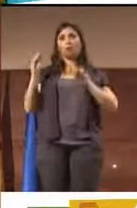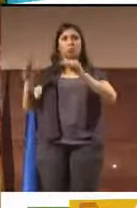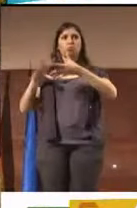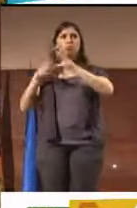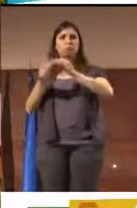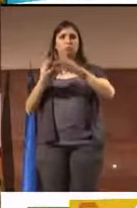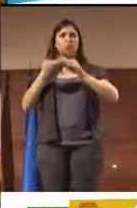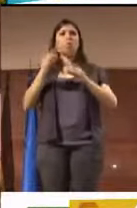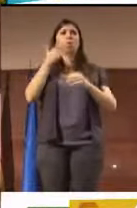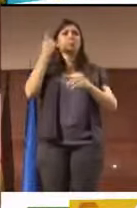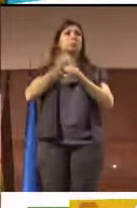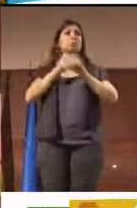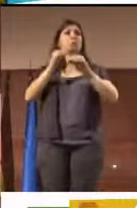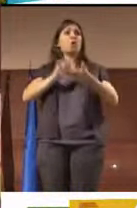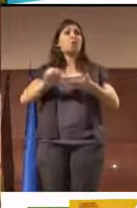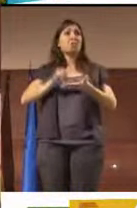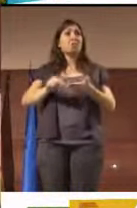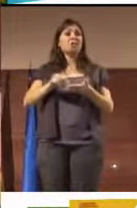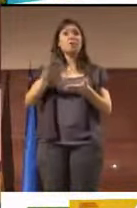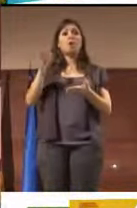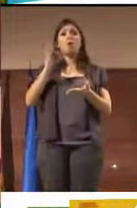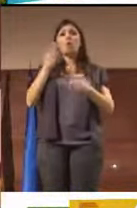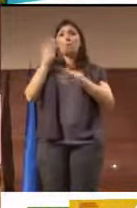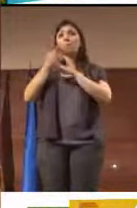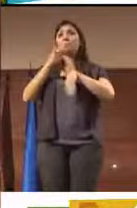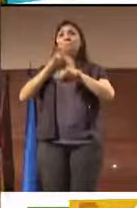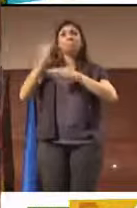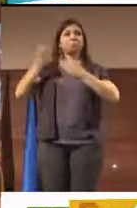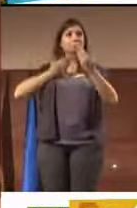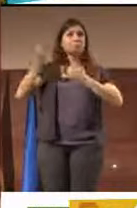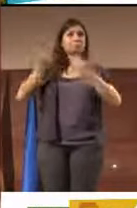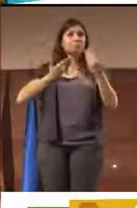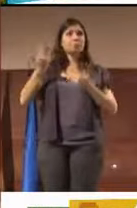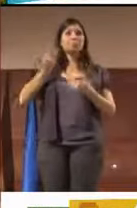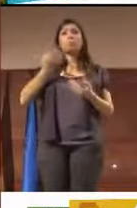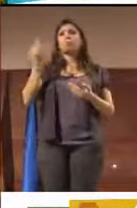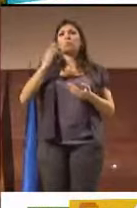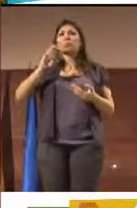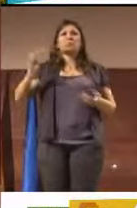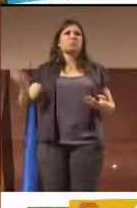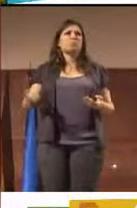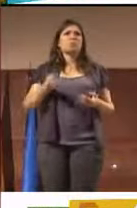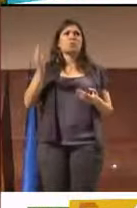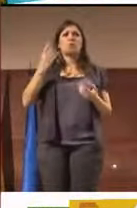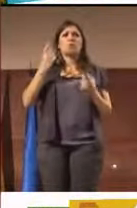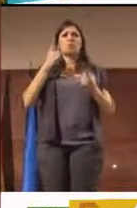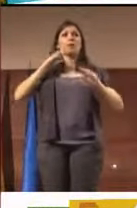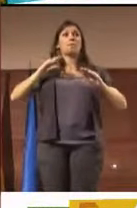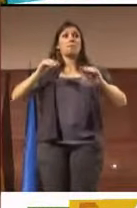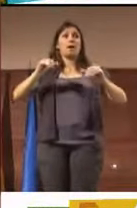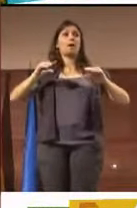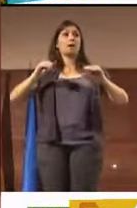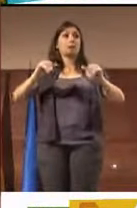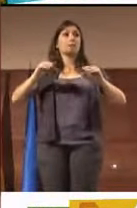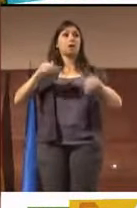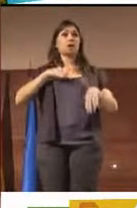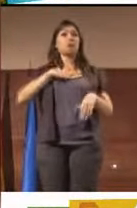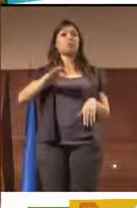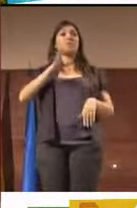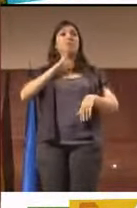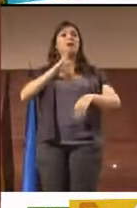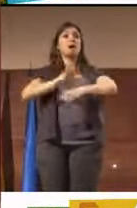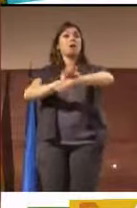hacer trabajos tanto de oficina, si tienes que ir al médico rehabilitador o al fisioterapia, para que te dé un pequeño masaje. Al mantener la posición